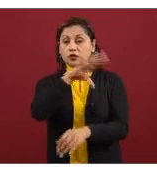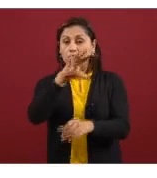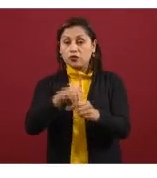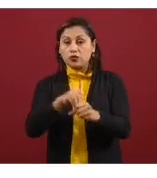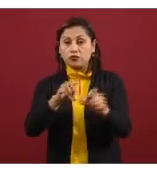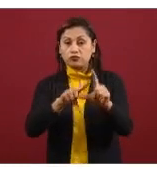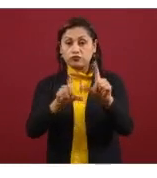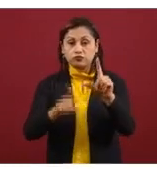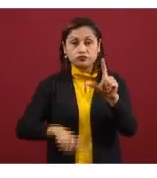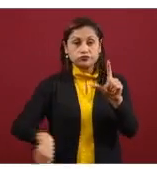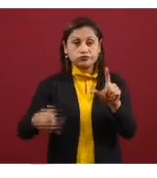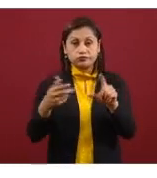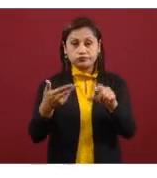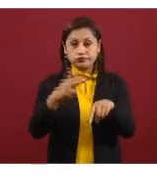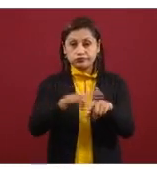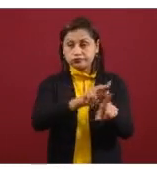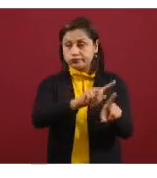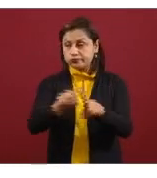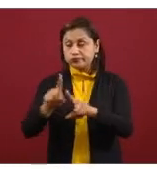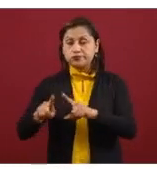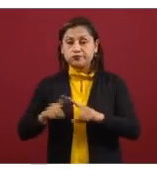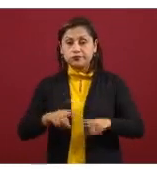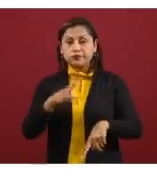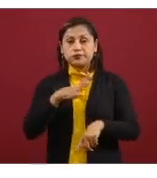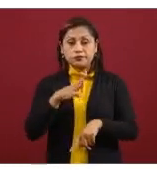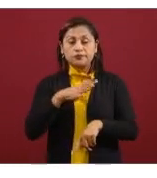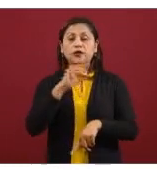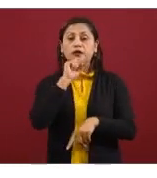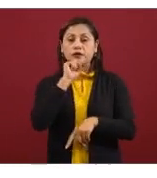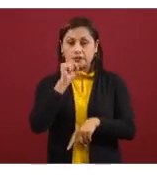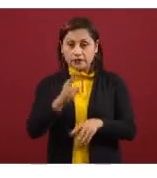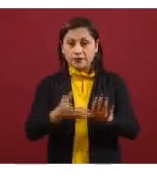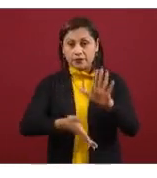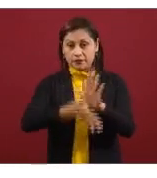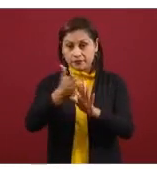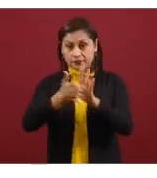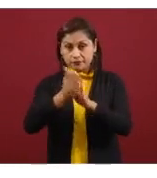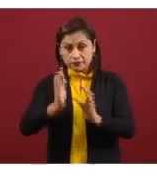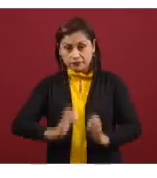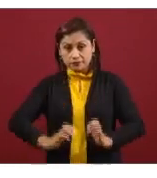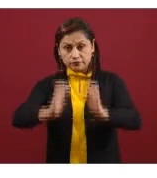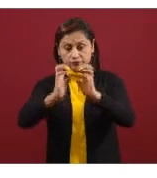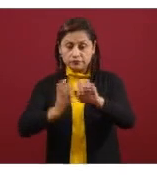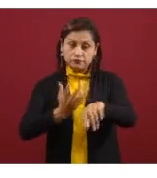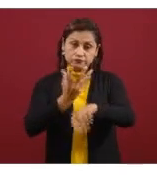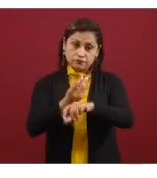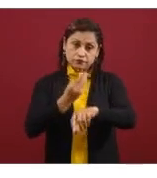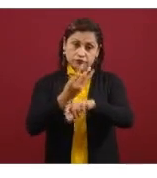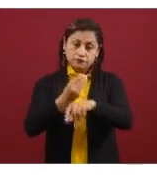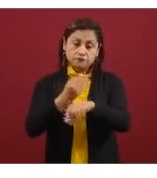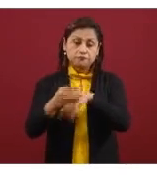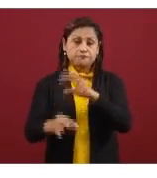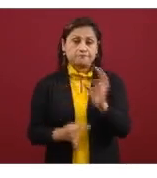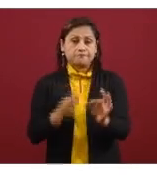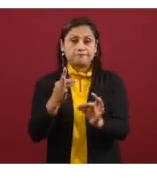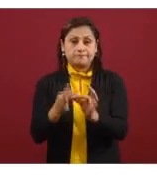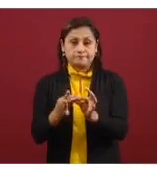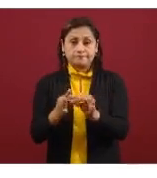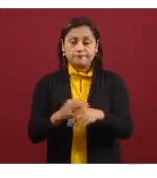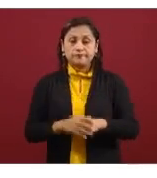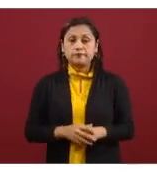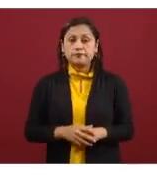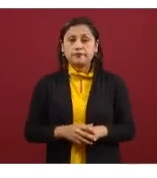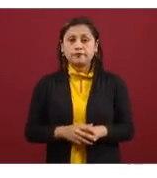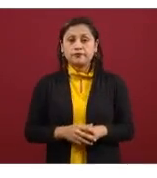salud, que la infraestructura y su mantenimiento sea el adecuado, que